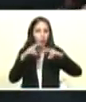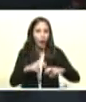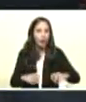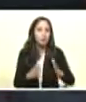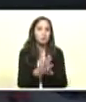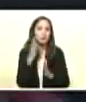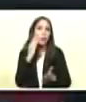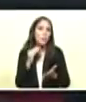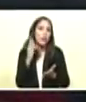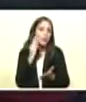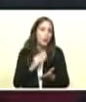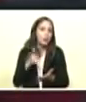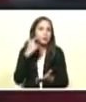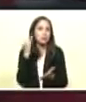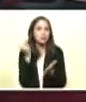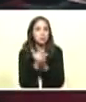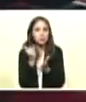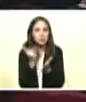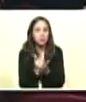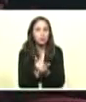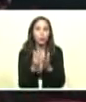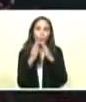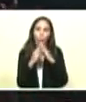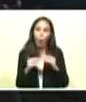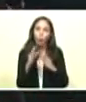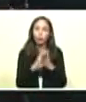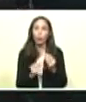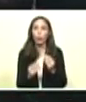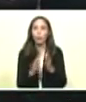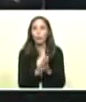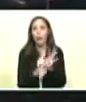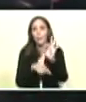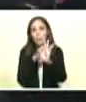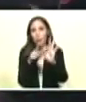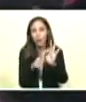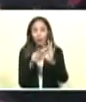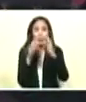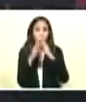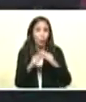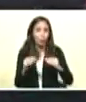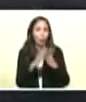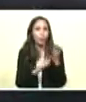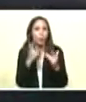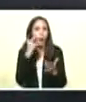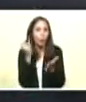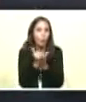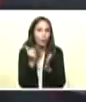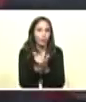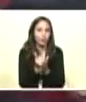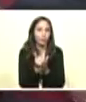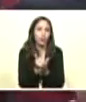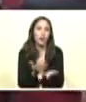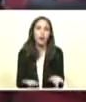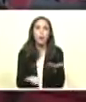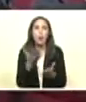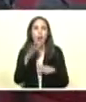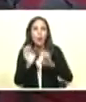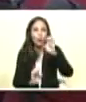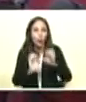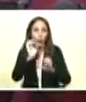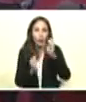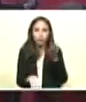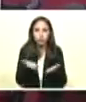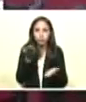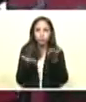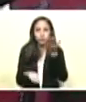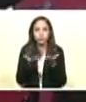nuevas formas de intercambio monetario y comercial a través del petro y de todas las criptomonedas del mundo entero. A través de la